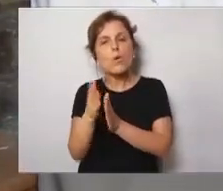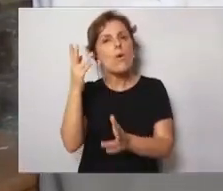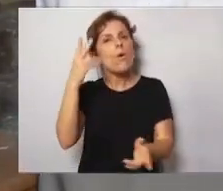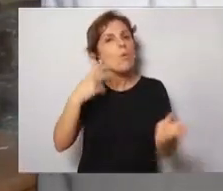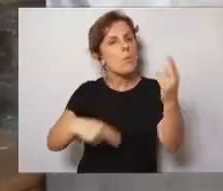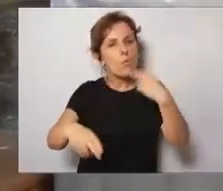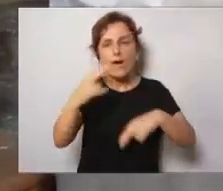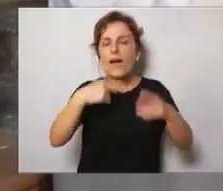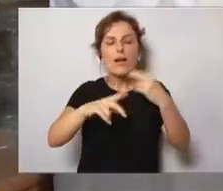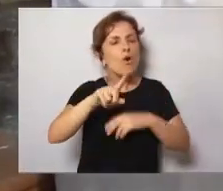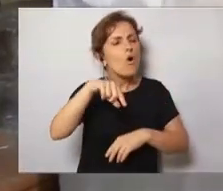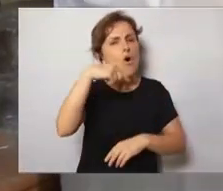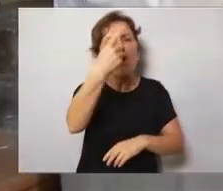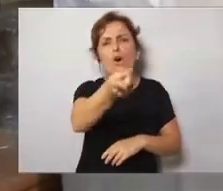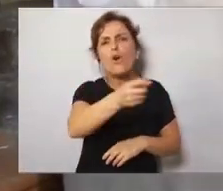d